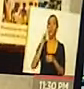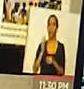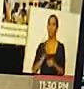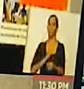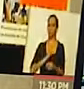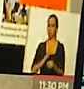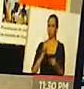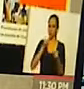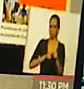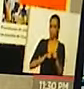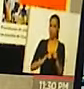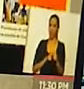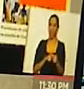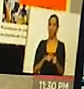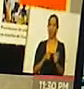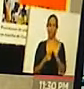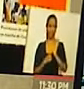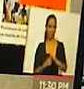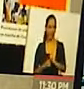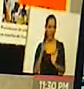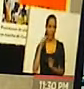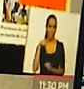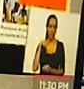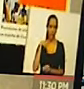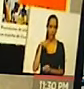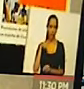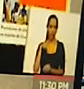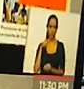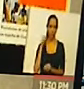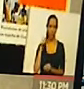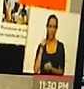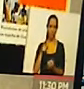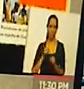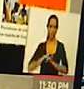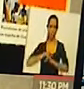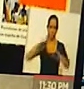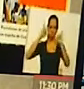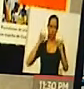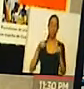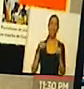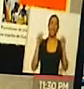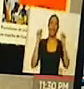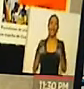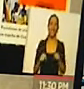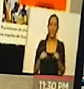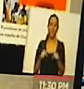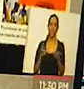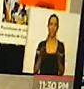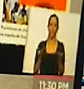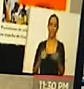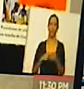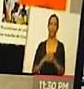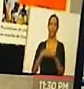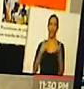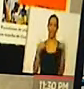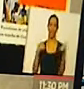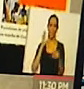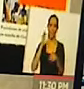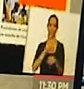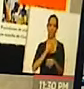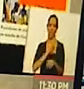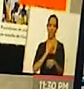Entonces, pone así la agencia AP, y esto dispara todo. La línea dura socialista, aparte socialistas,